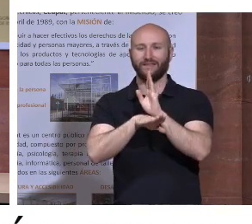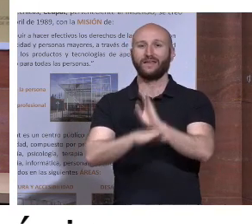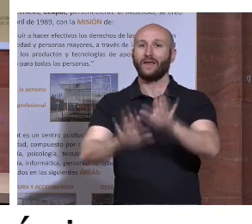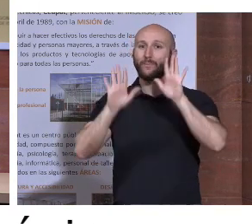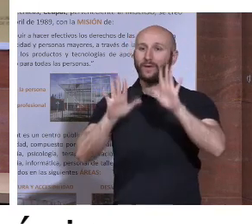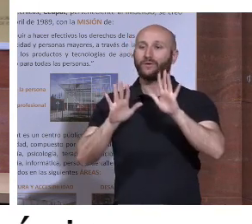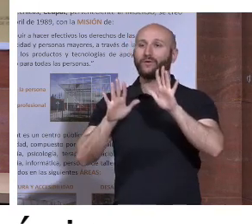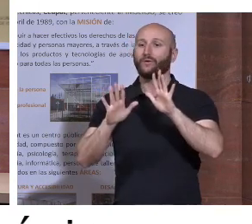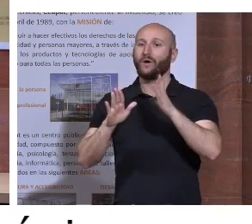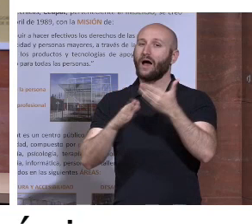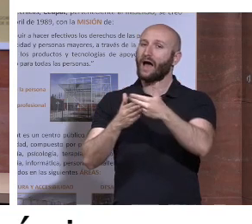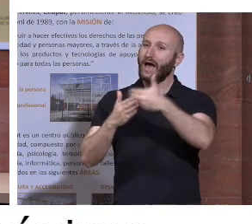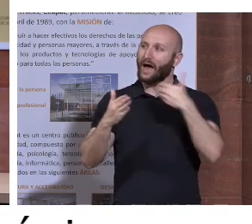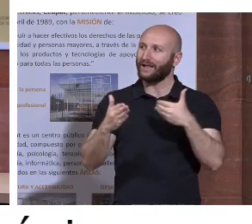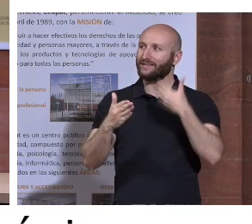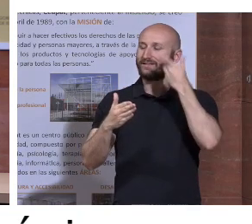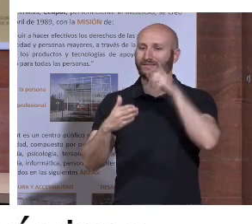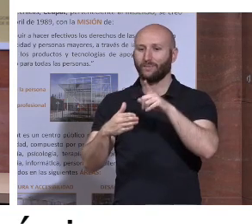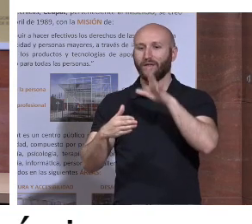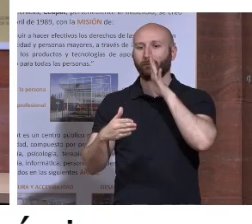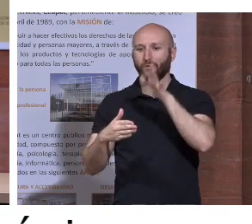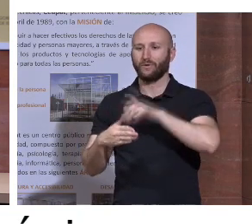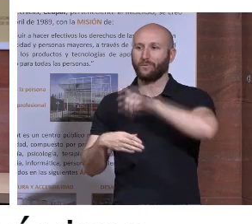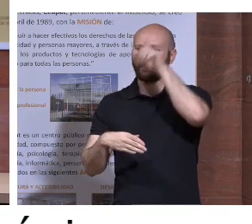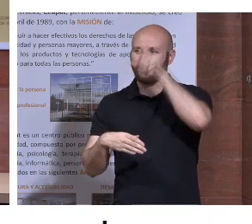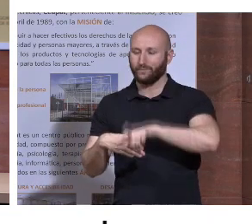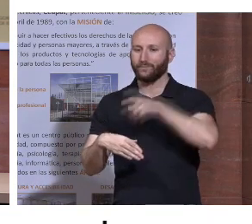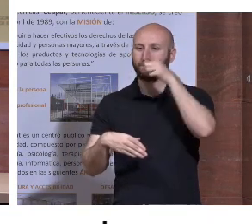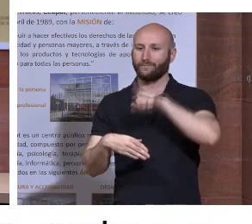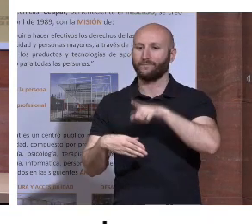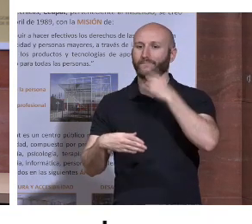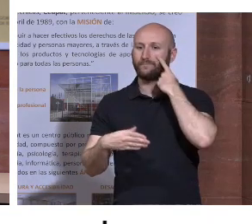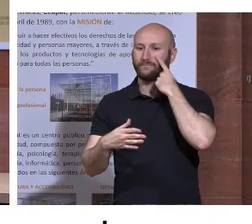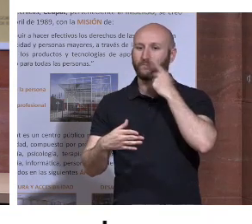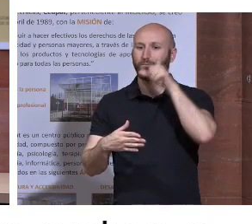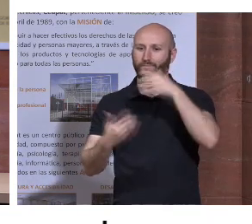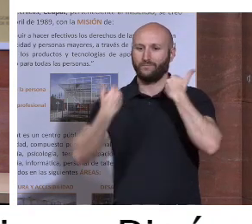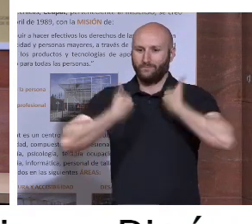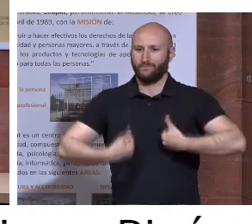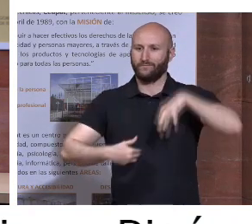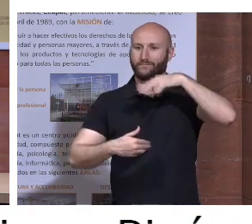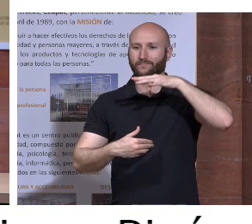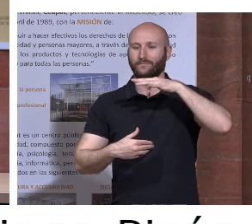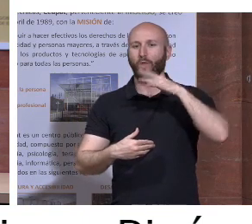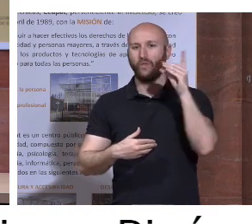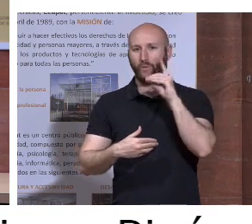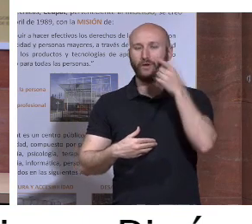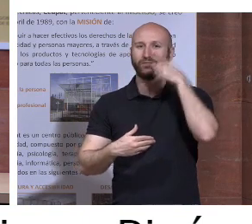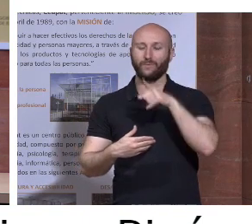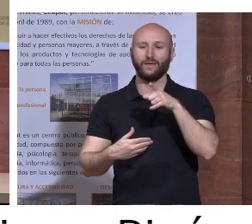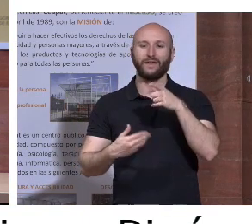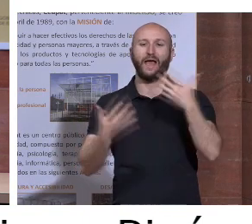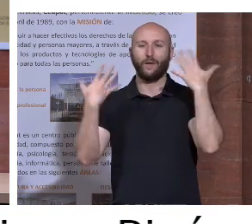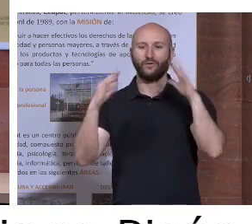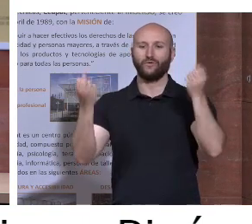antes a mi nombre personal como Domingo Pisón y también por Zapat, darle un aplauso bien